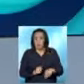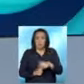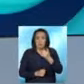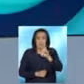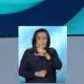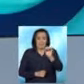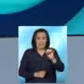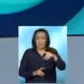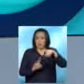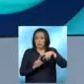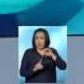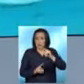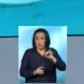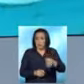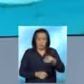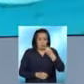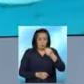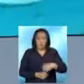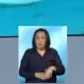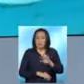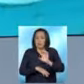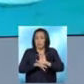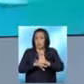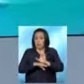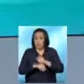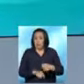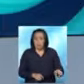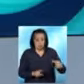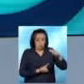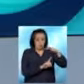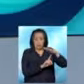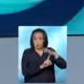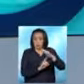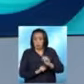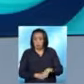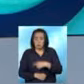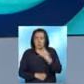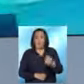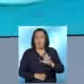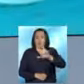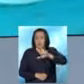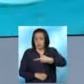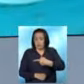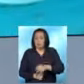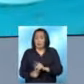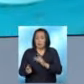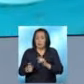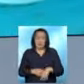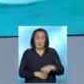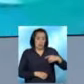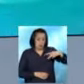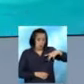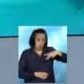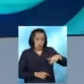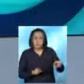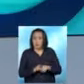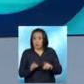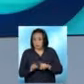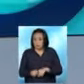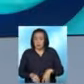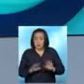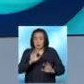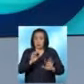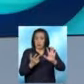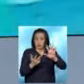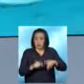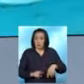30 toneladas de alimentos. Está Ecuador, que ha enviado un helicóptero Puma, 3.000 kits de alimentos. Está Chile, que ha enviado también 18 toneladas de alimentos